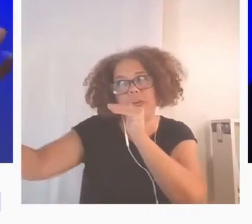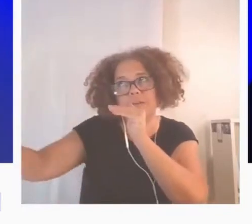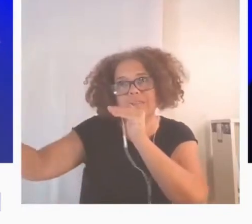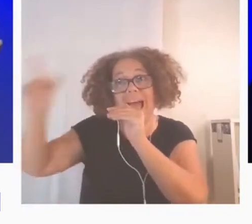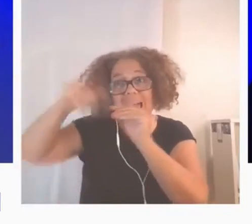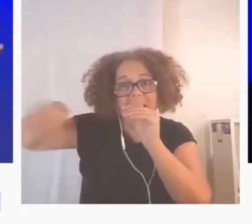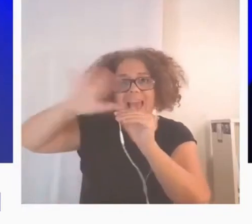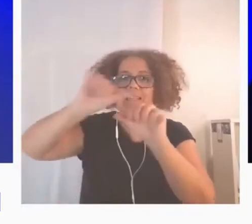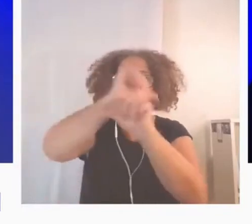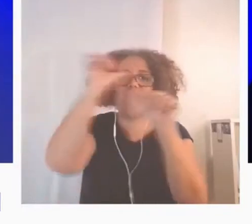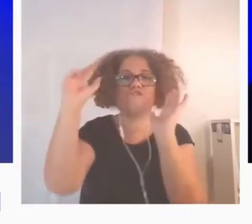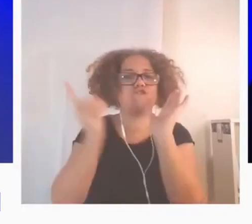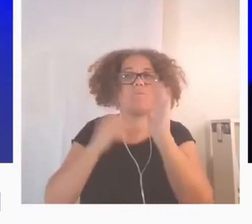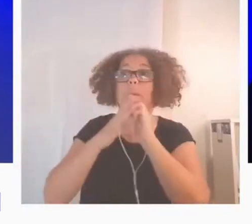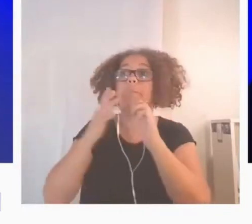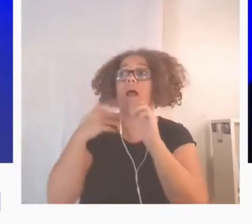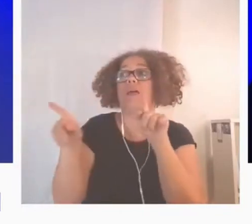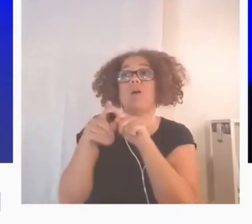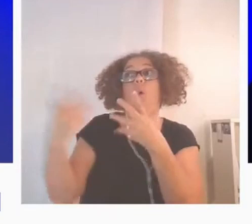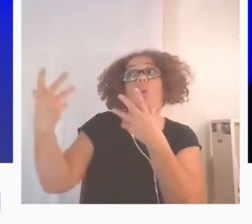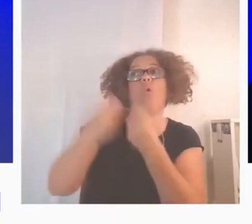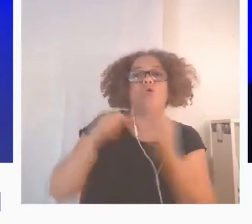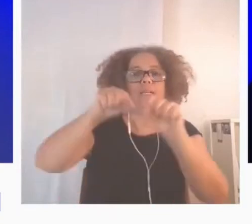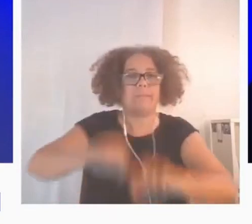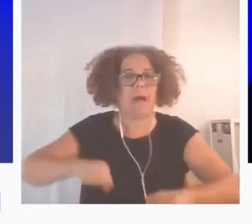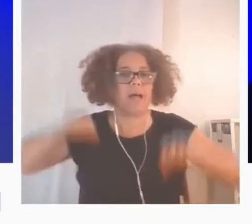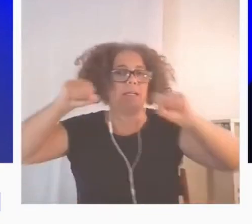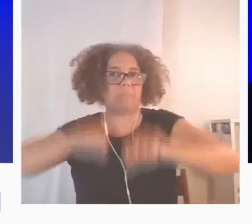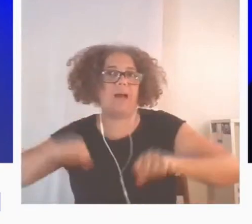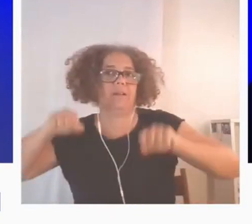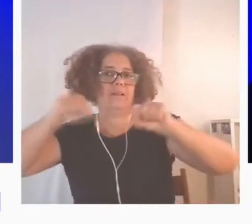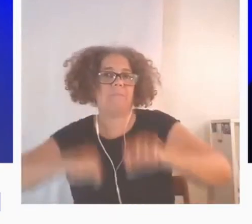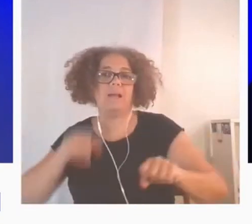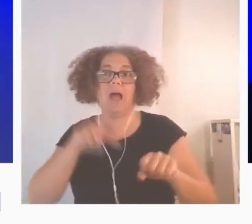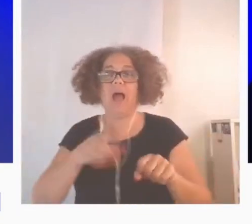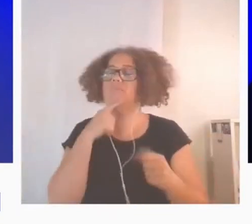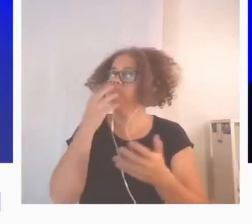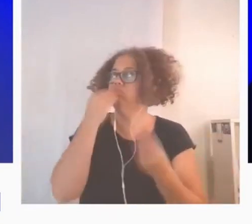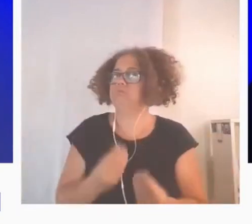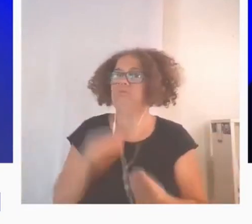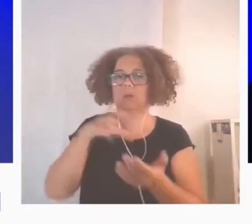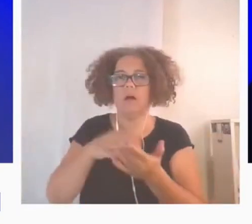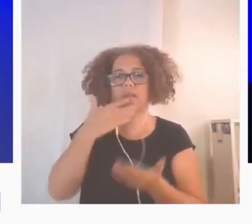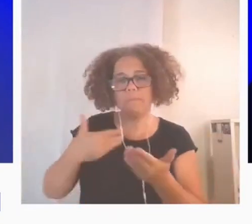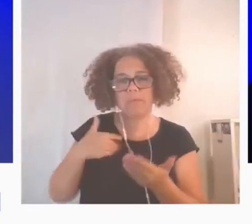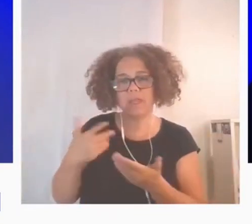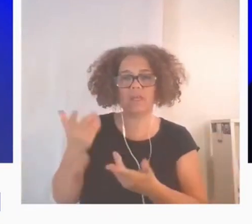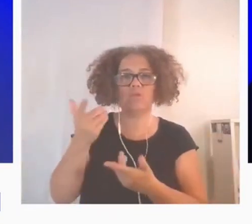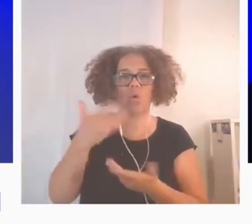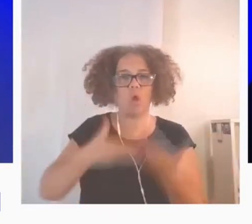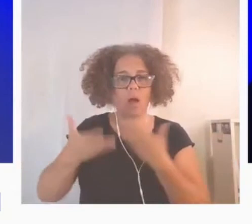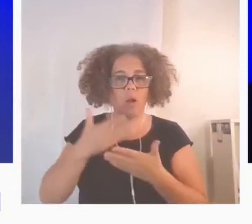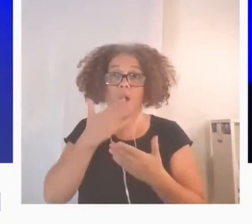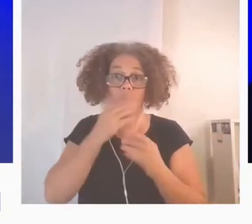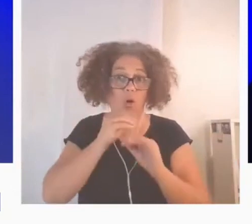qué? Para llorar juntos, al fin y al cabo. Entonces, allí eso sí lo hacen muy bien en la comunidad, está en una plataforma donde te piden ayuda y colaboras. Ojalá algún día